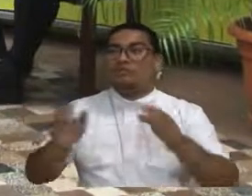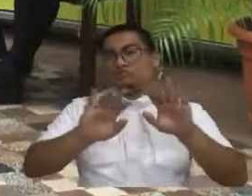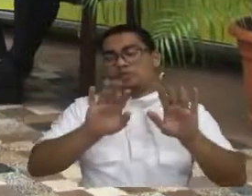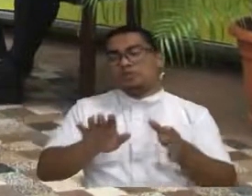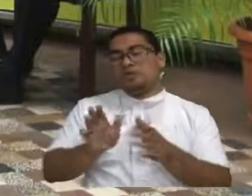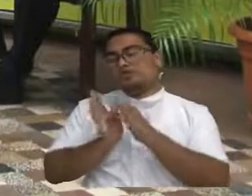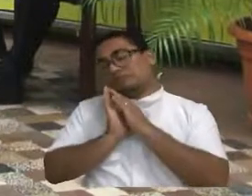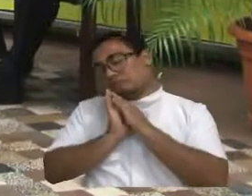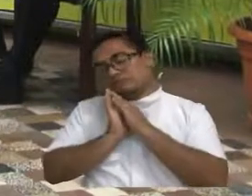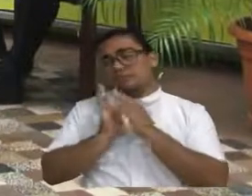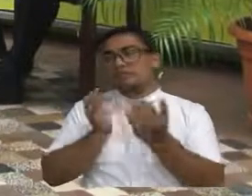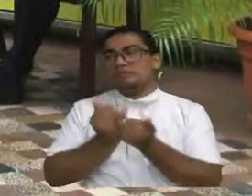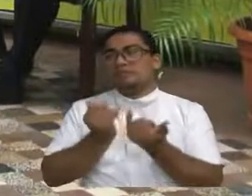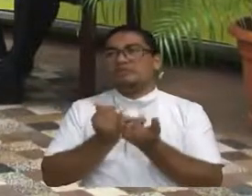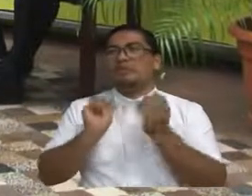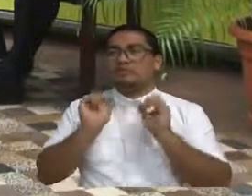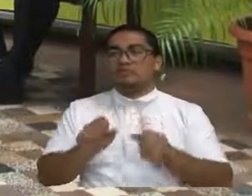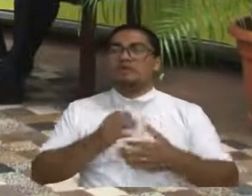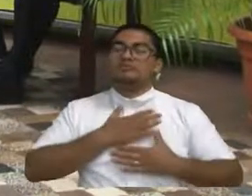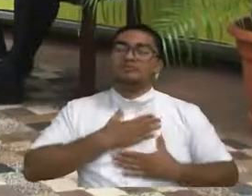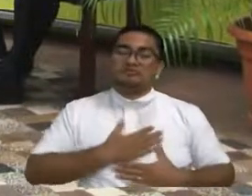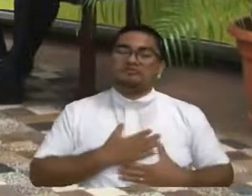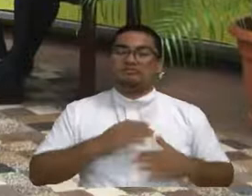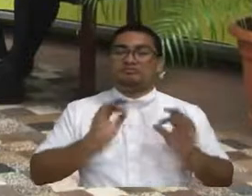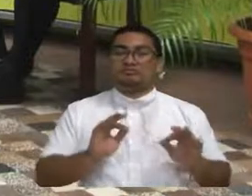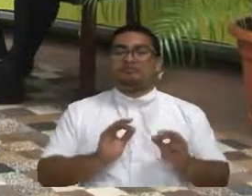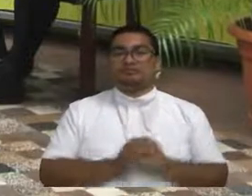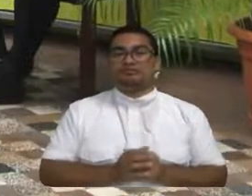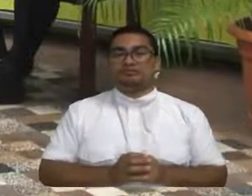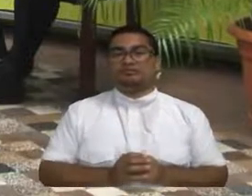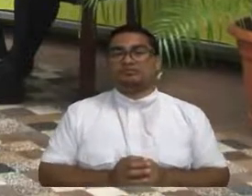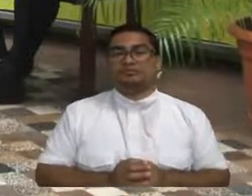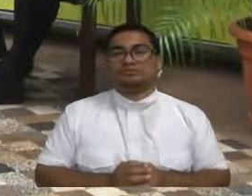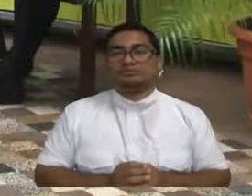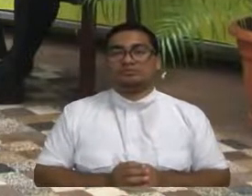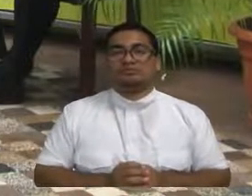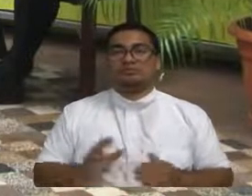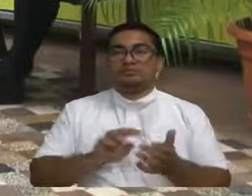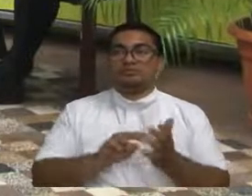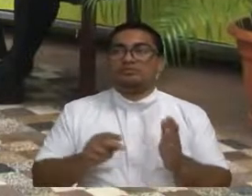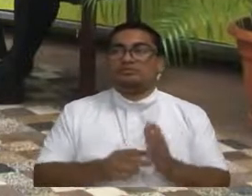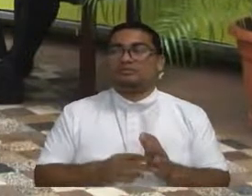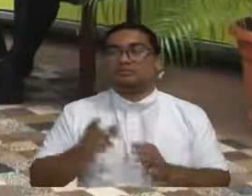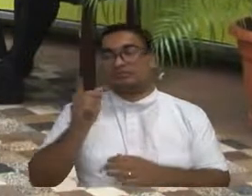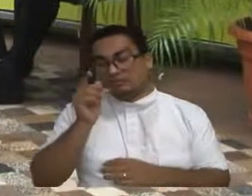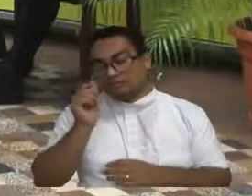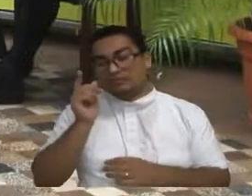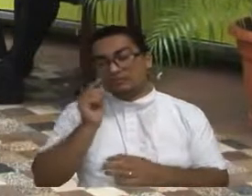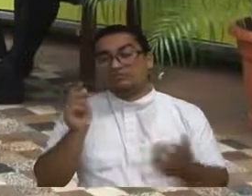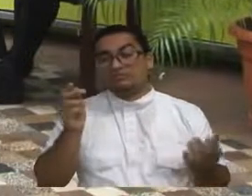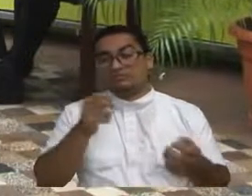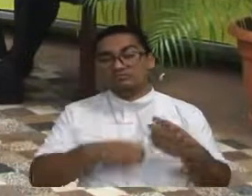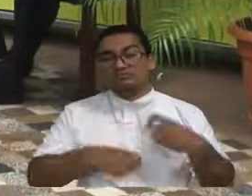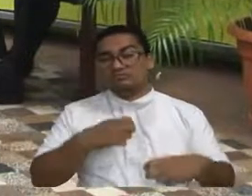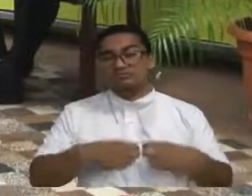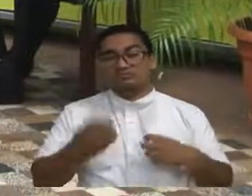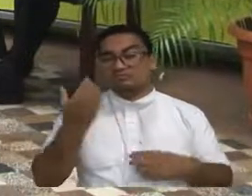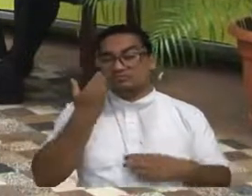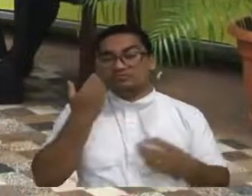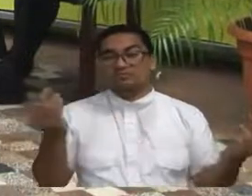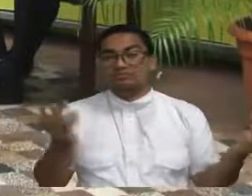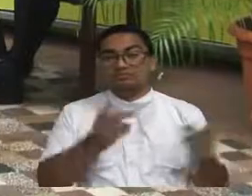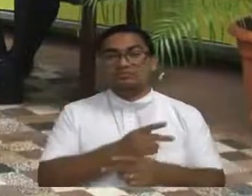que esta persona pueda descansar, ¿verdad? Puede descansar. Porque el no dormir también le puede complicar más un síntoma. Ahora, hablemos